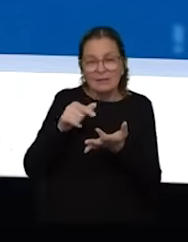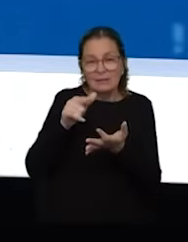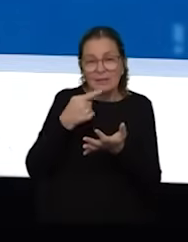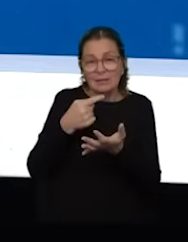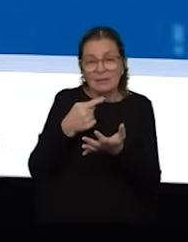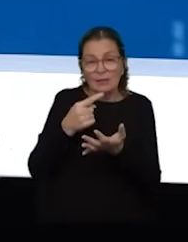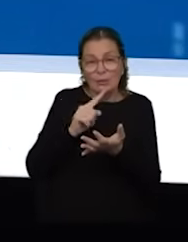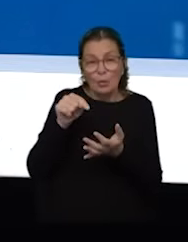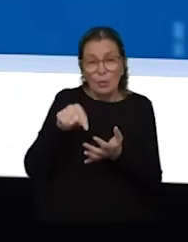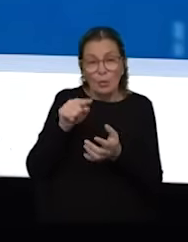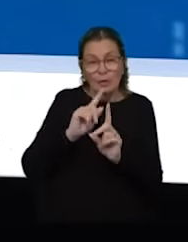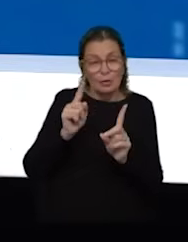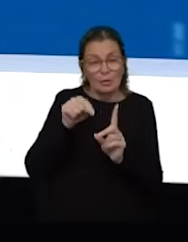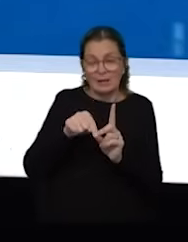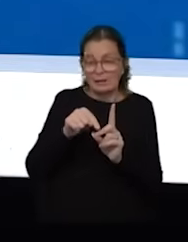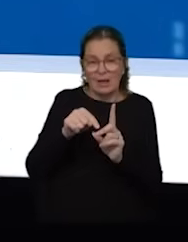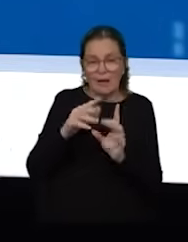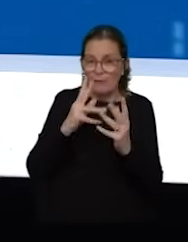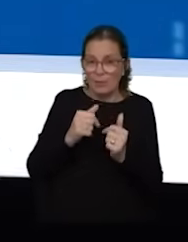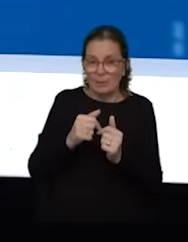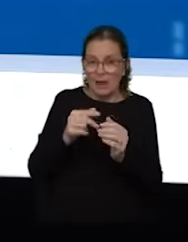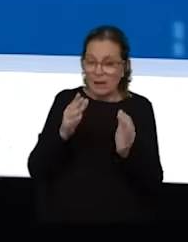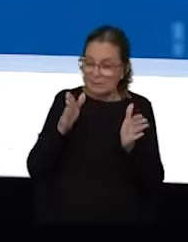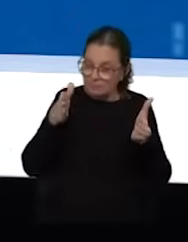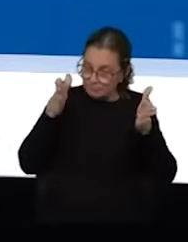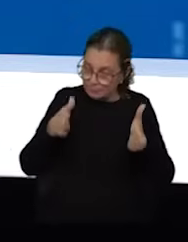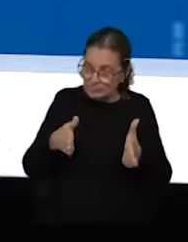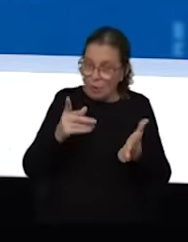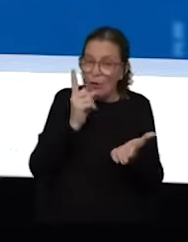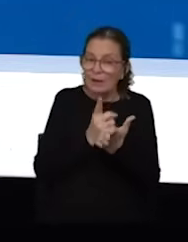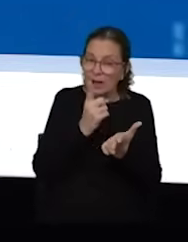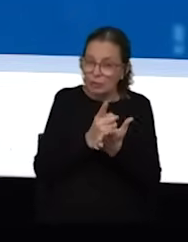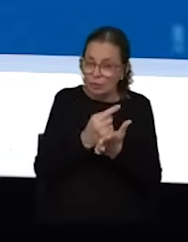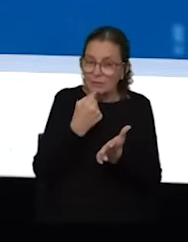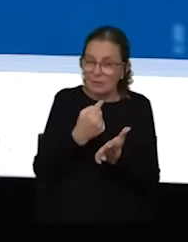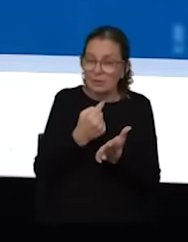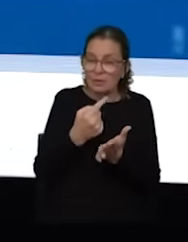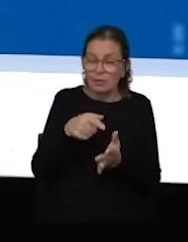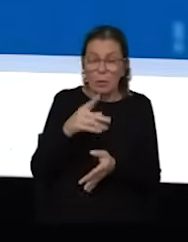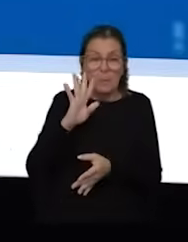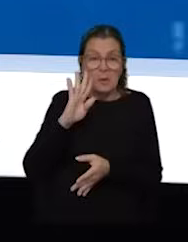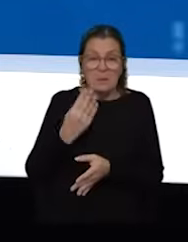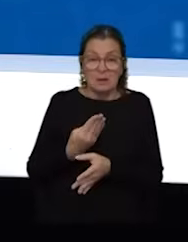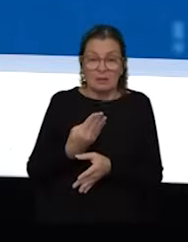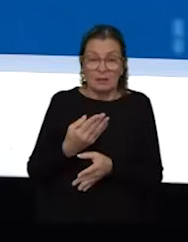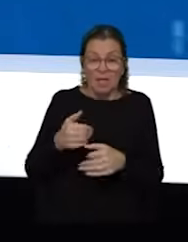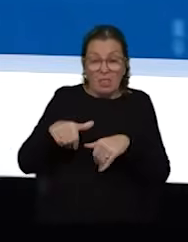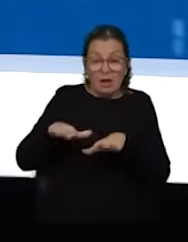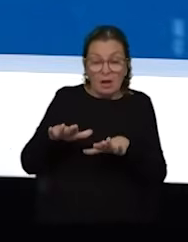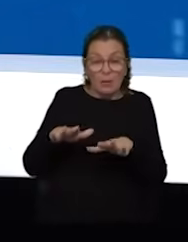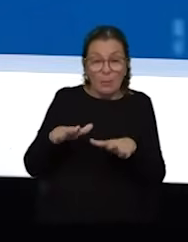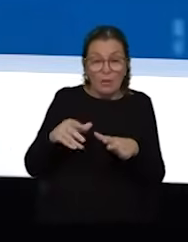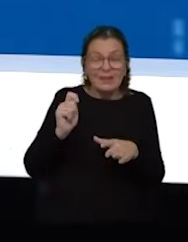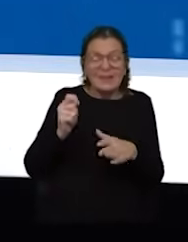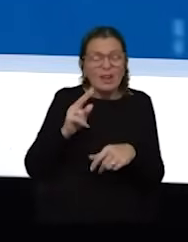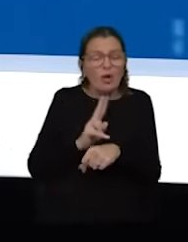recurso no es el caso no es el caso Acá está bien delimitado genera una obligación y eso me parece que dejarlo en un vacío sobre